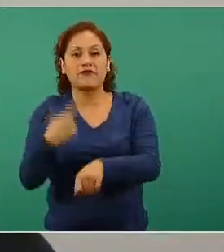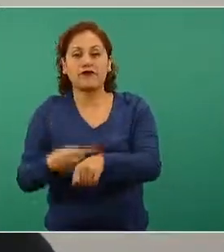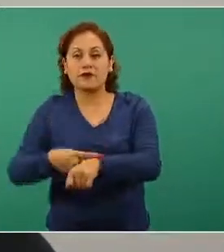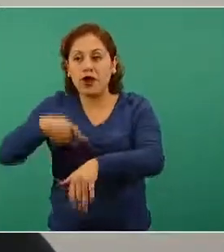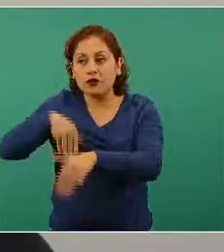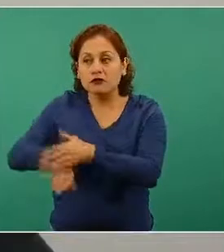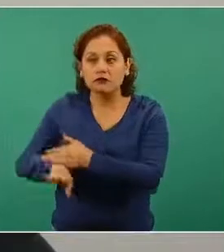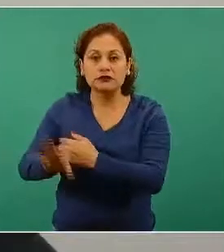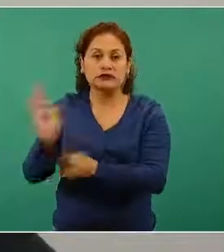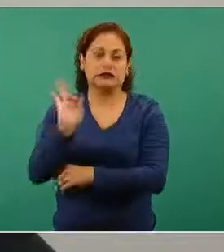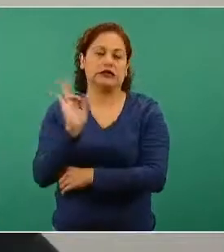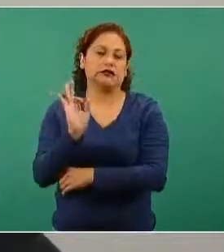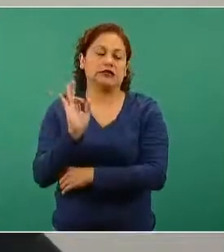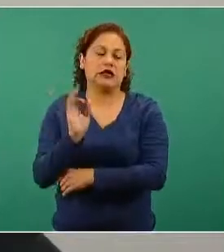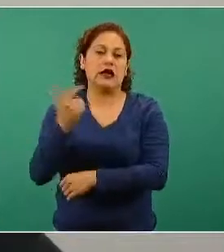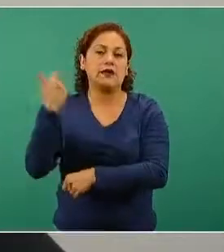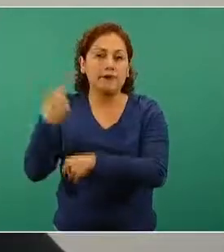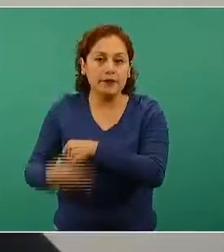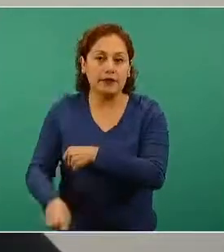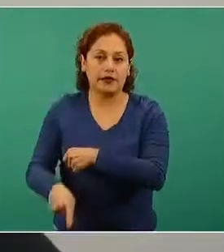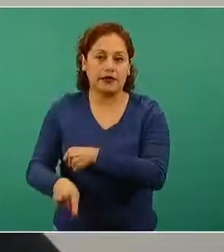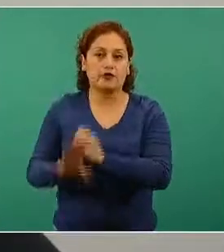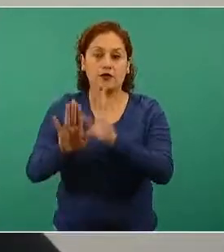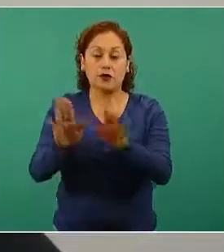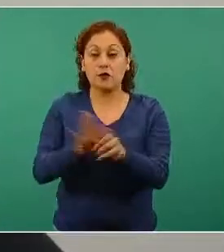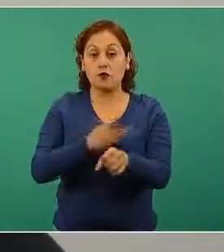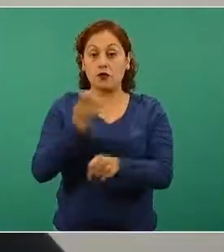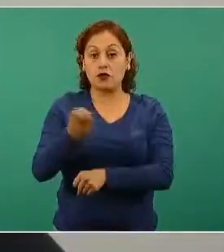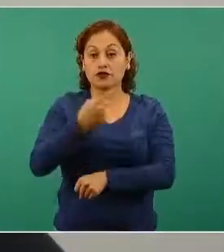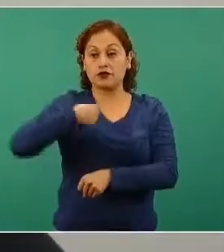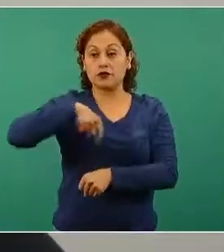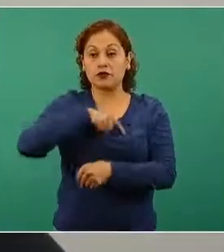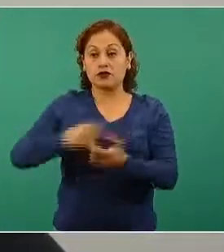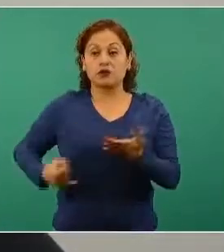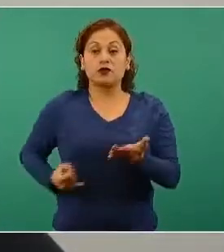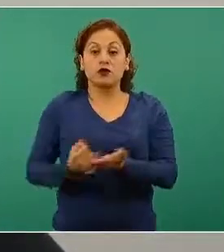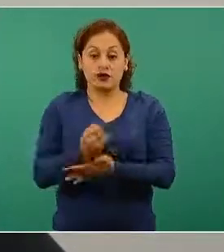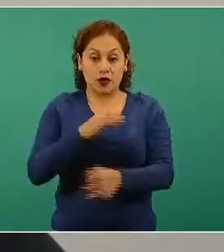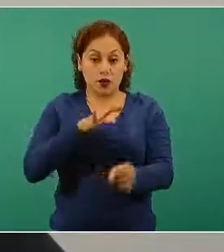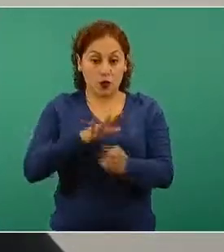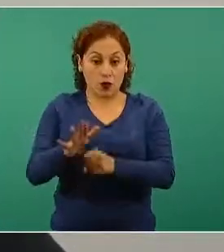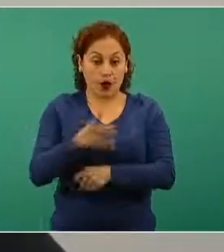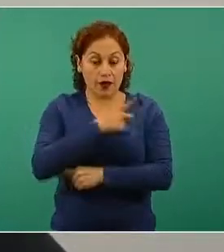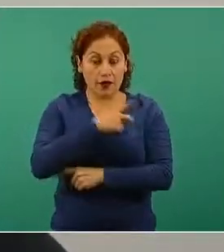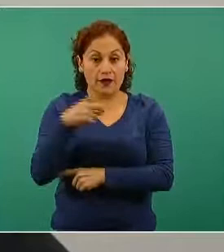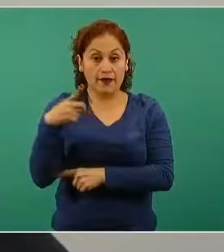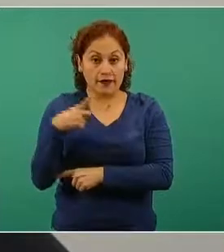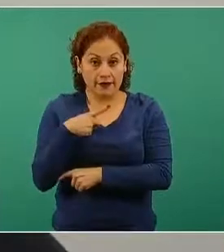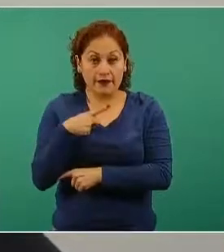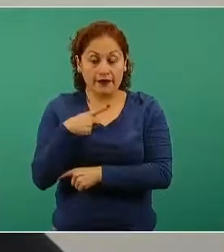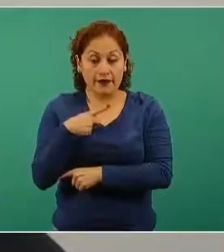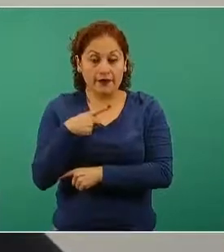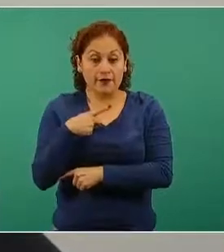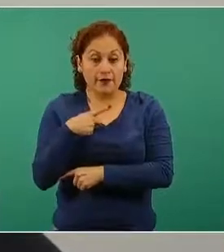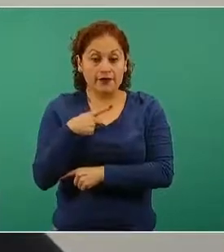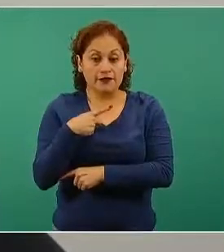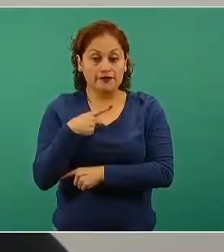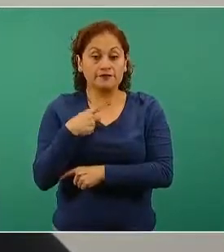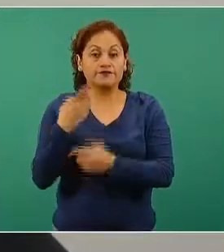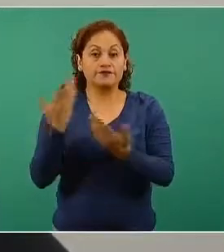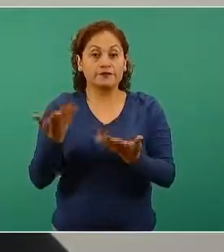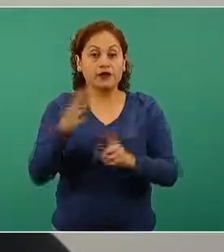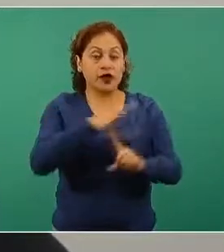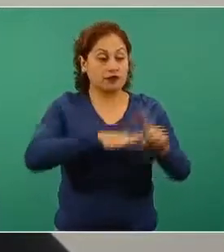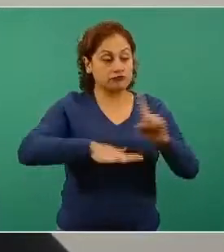Entonces, otro elemento que entra dentro de la toma de decisiones es precisamente la actividad epidémica que se tiene a nivel